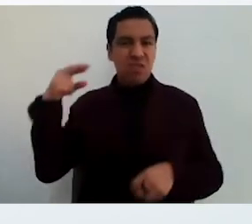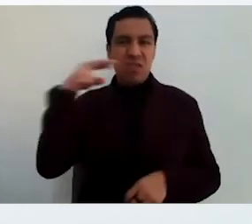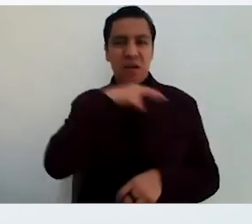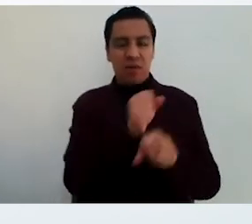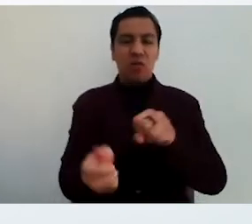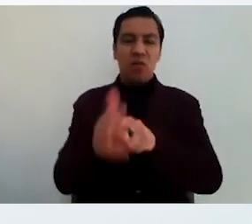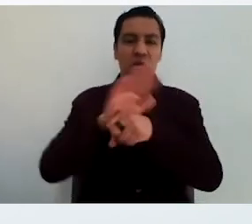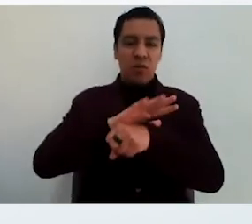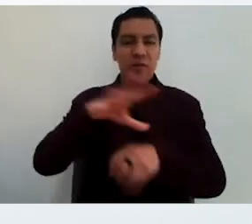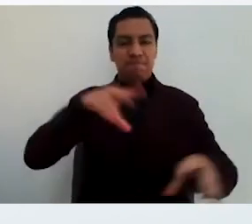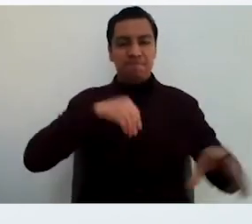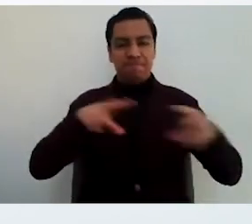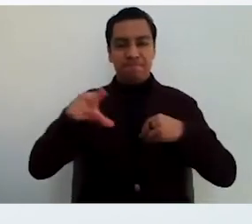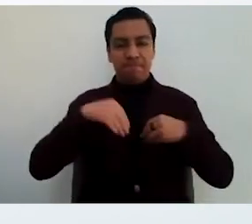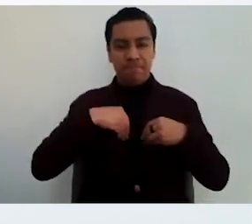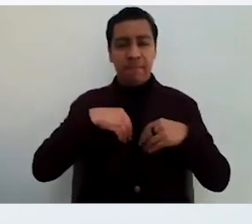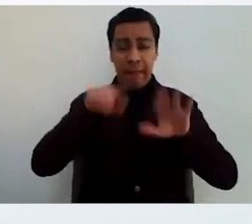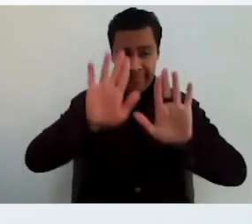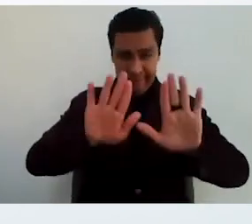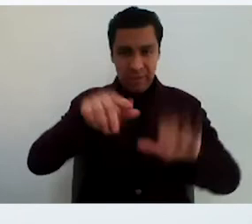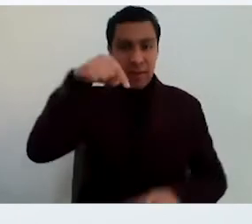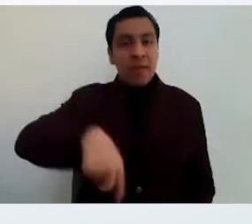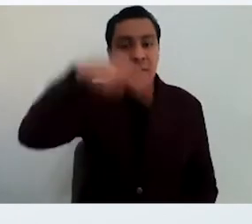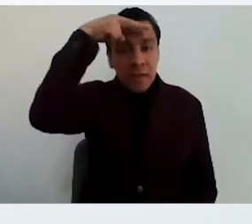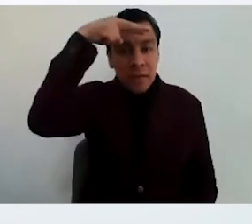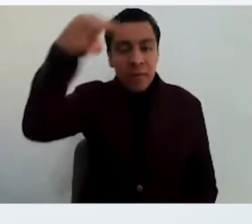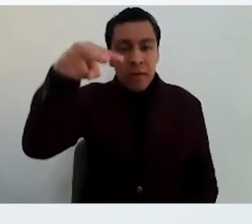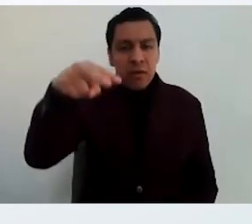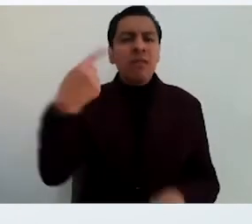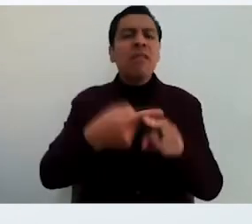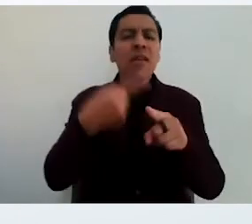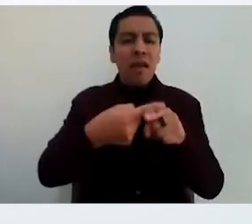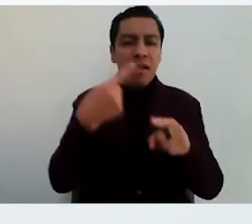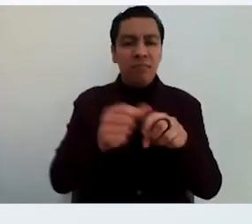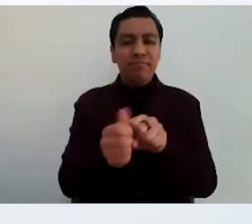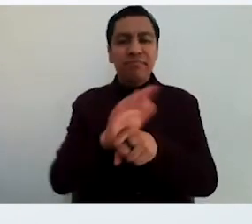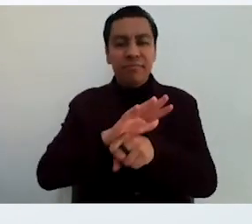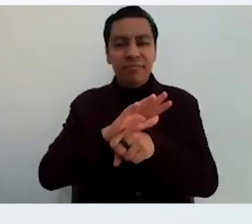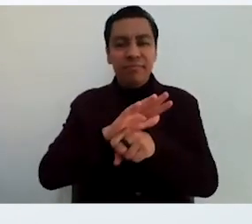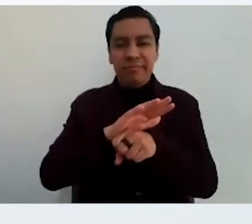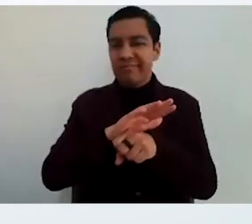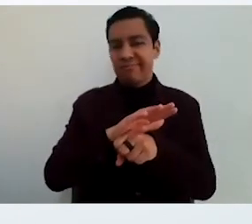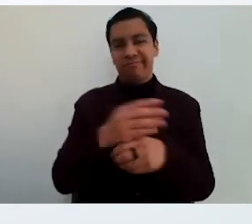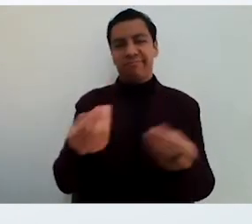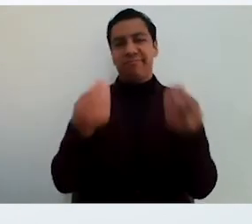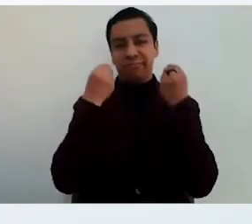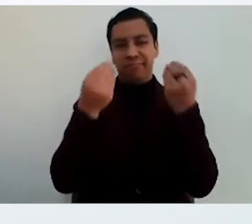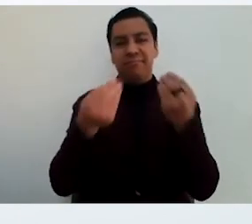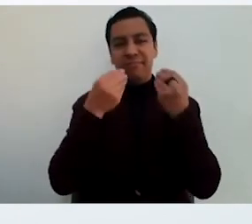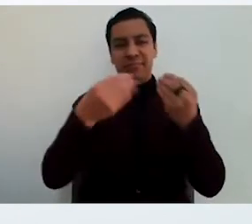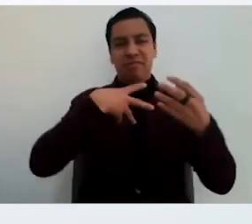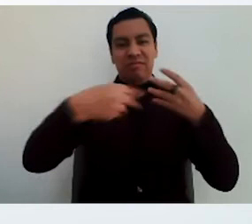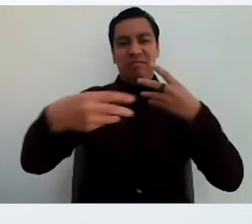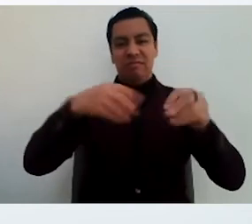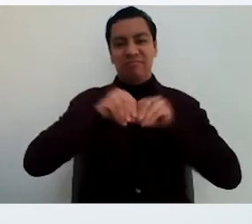muy importante de la actividad social, pues ¿cuántos tenemos todavía susceptibles al contagio? Yo pienso que